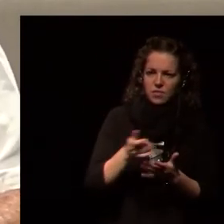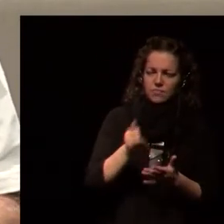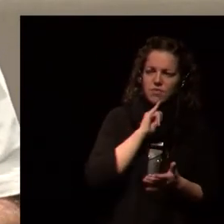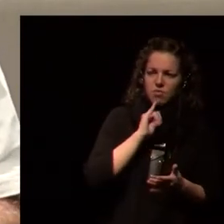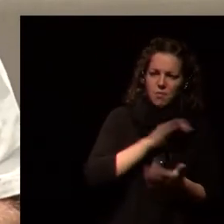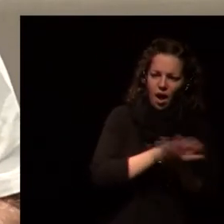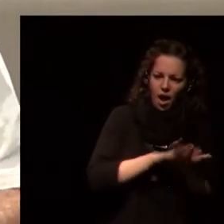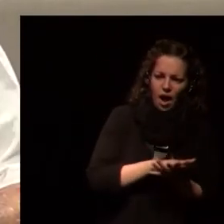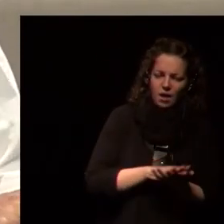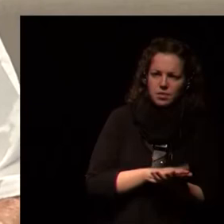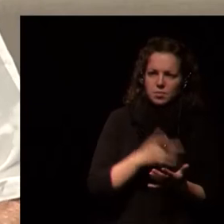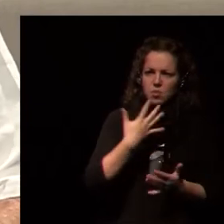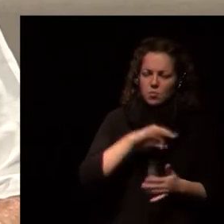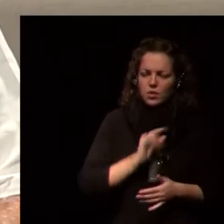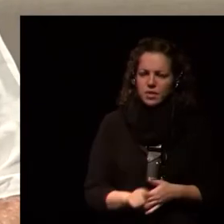que también